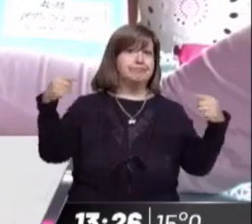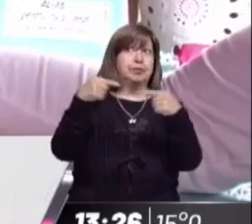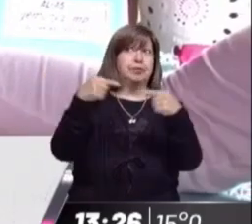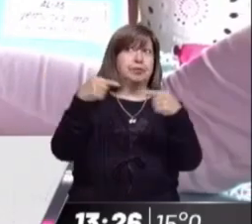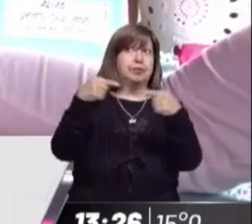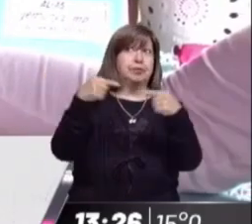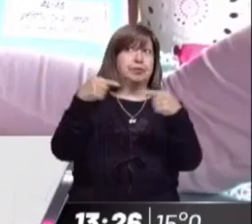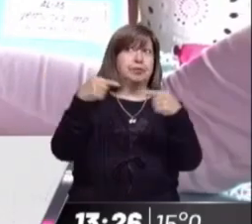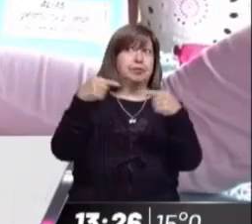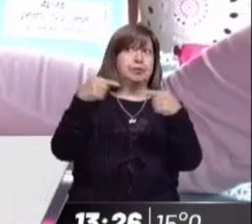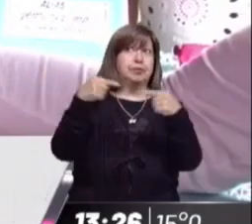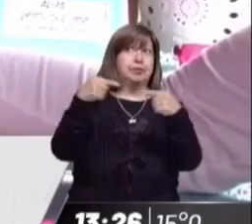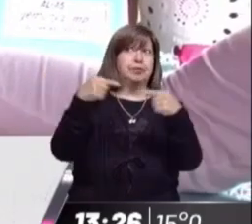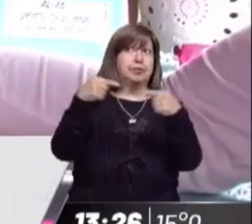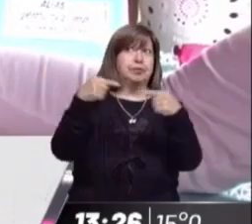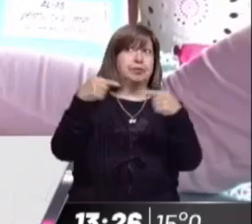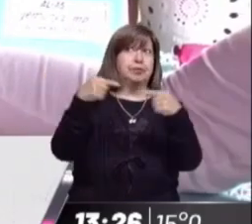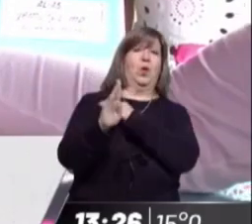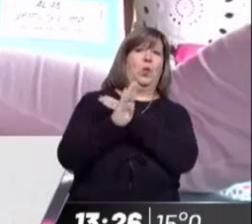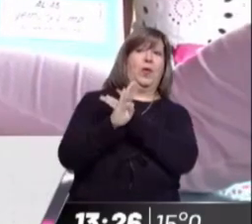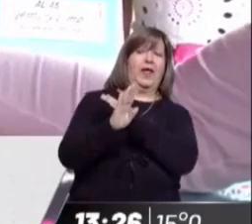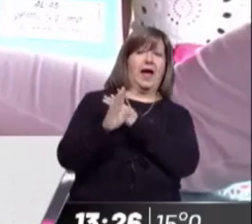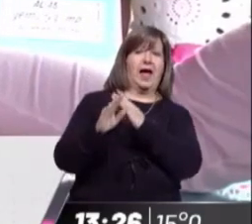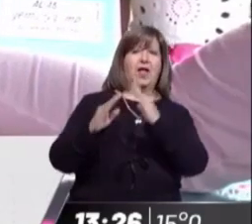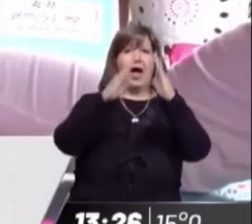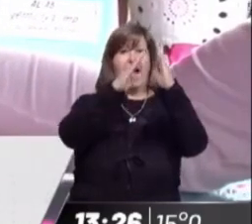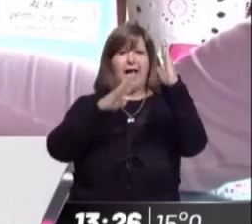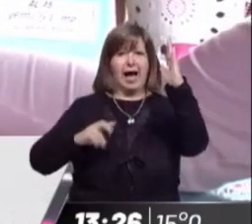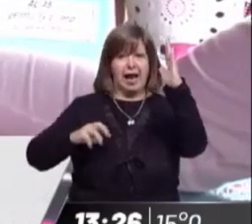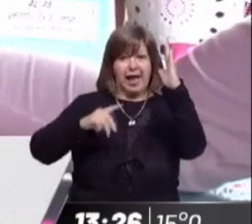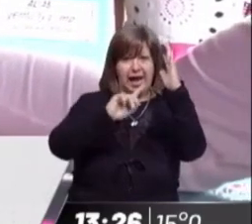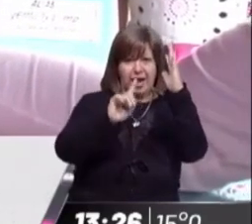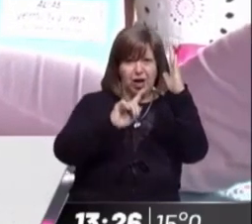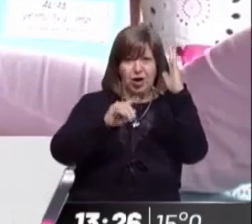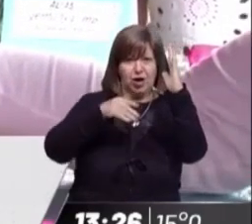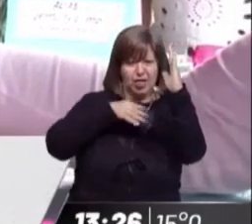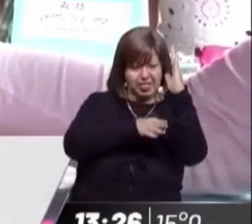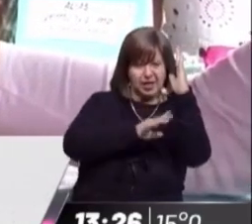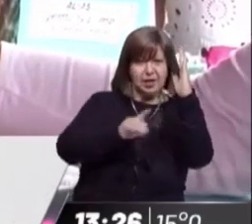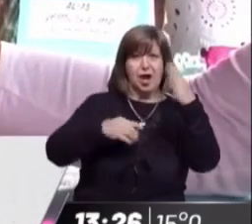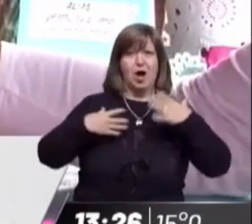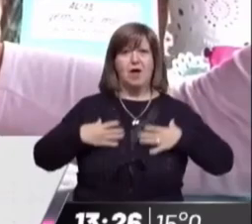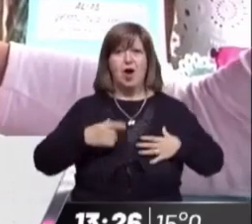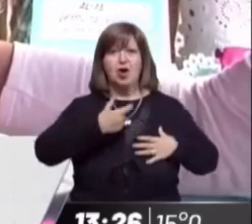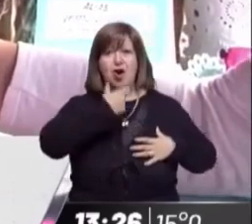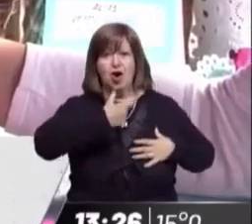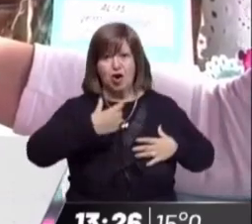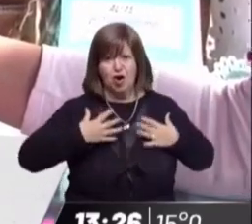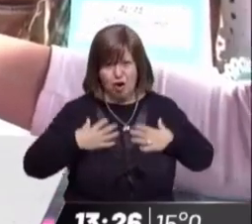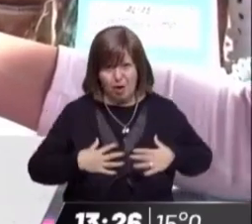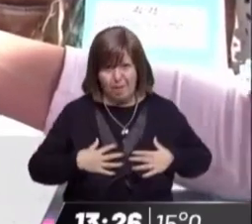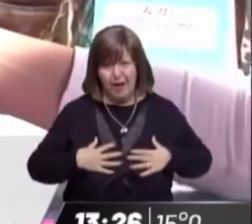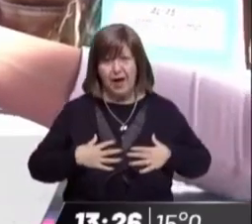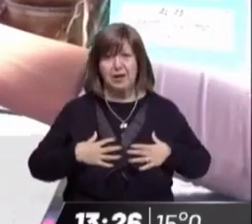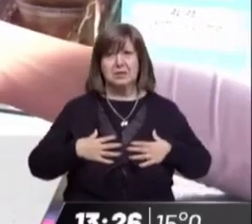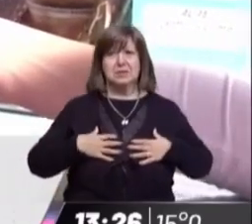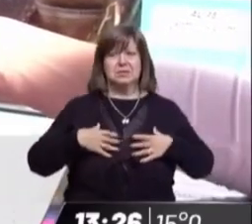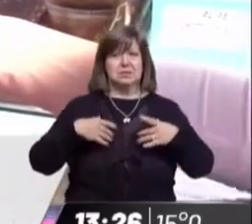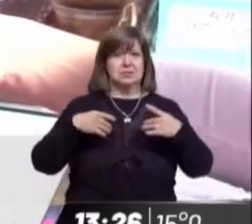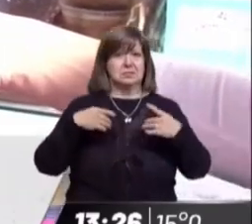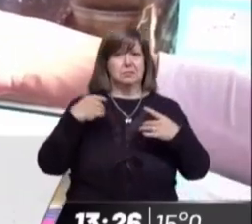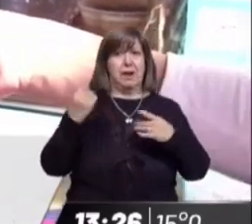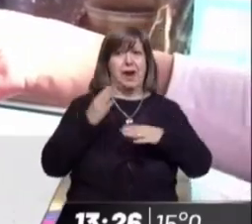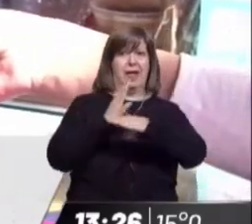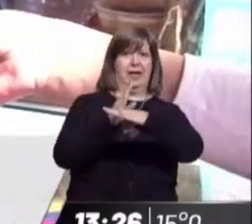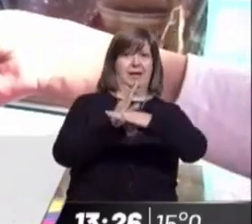es protegete no pase por debajo de la escalera vestite de rojo Bueno hay tantas creencias